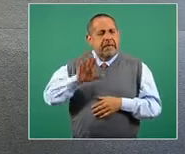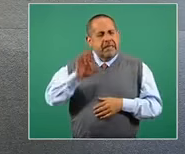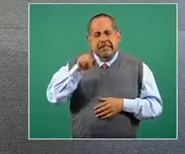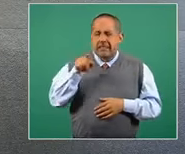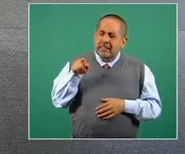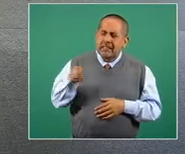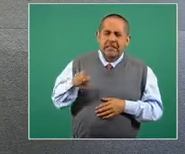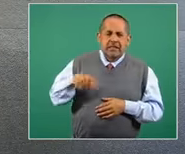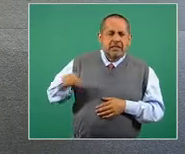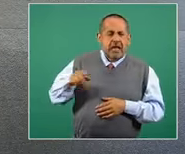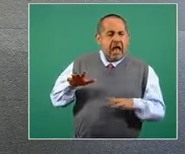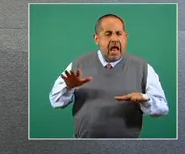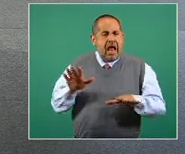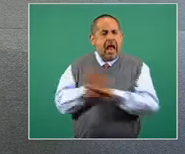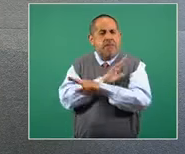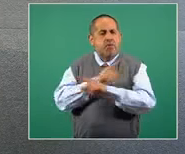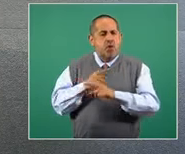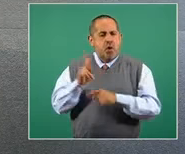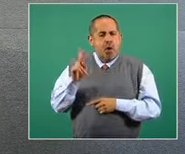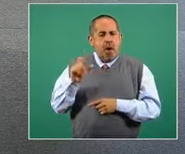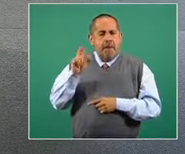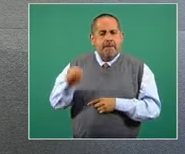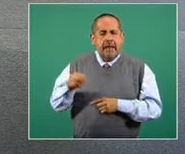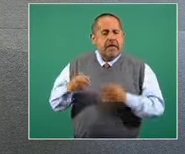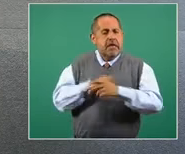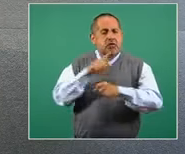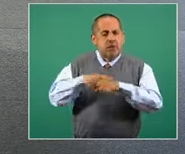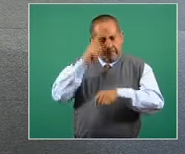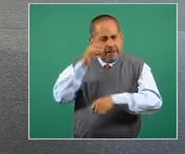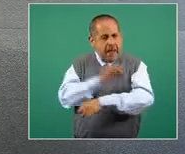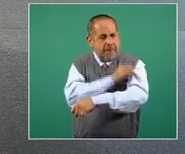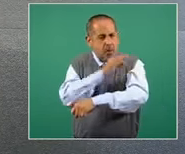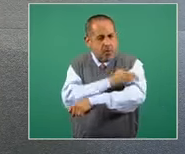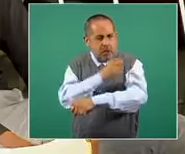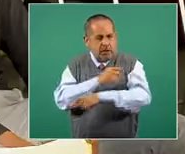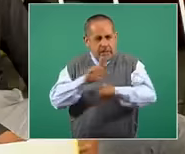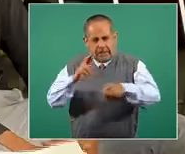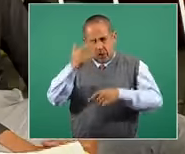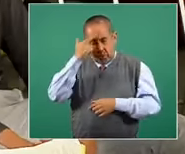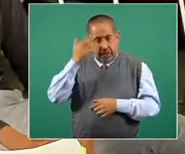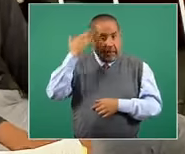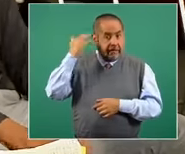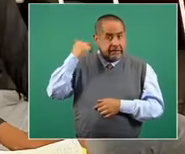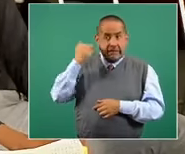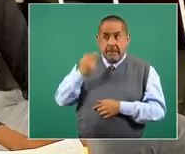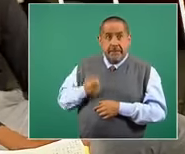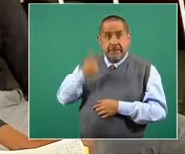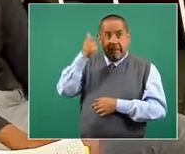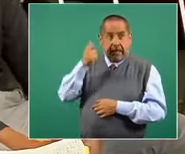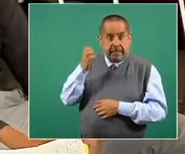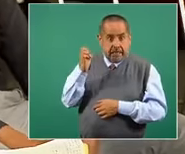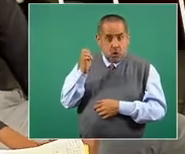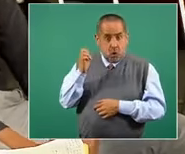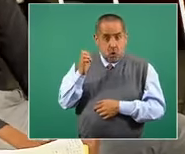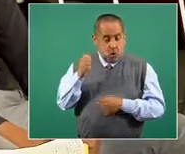un cambio en el Plan Nacional de Vacunación. Si usted recordara, en las primeras semanas de enero